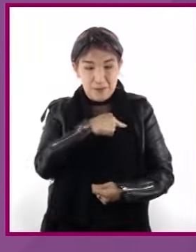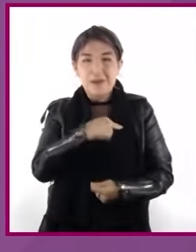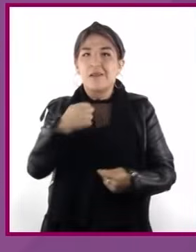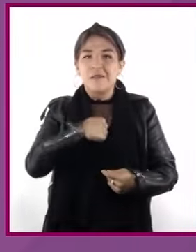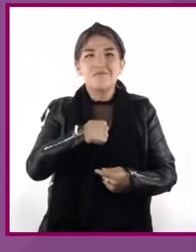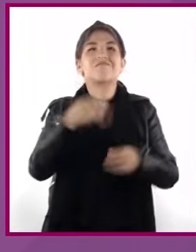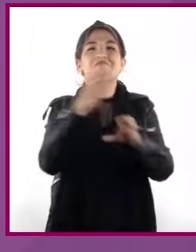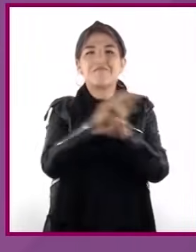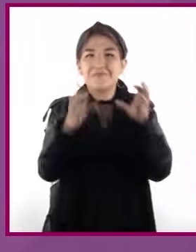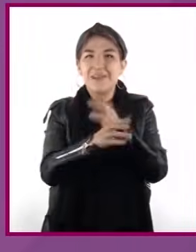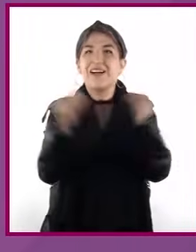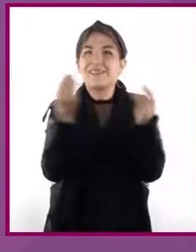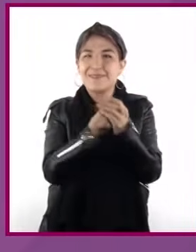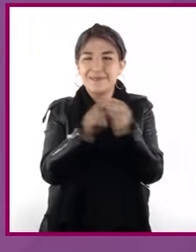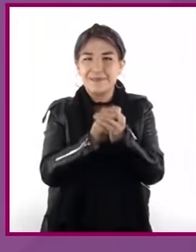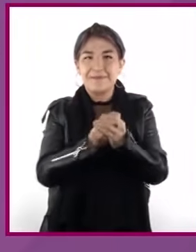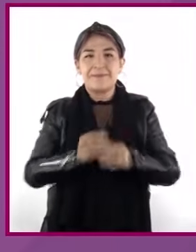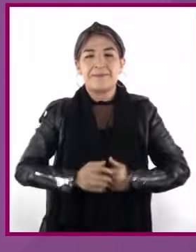materia.